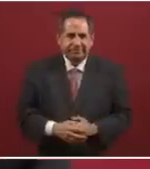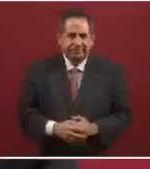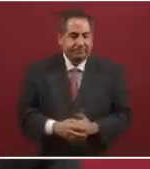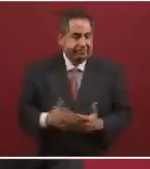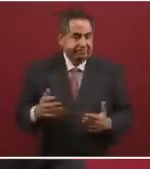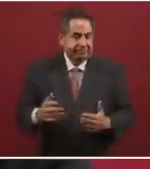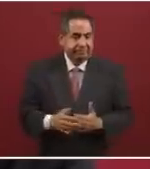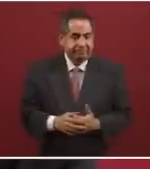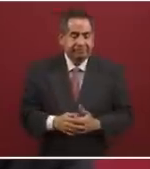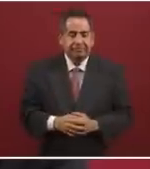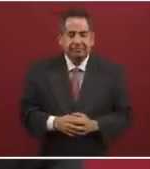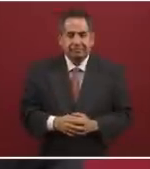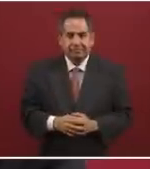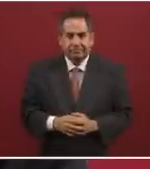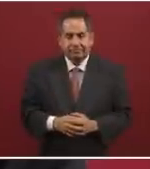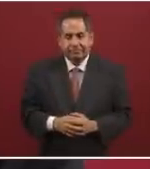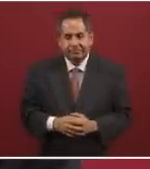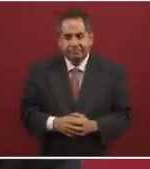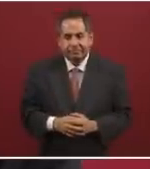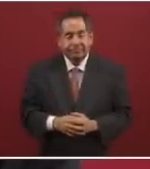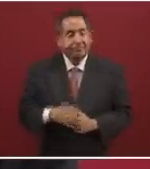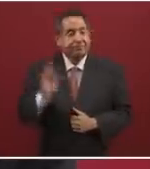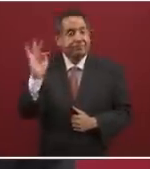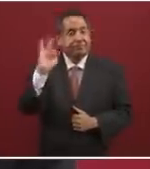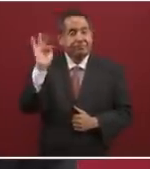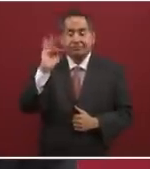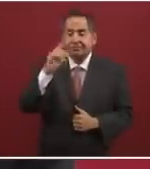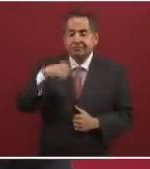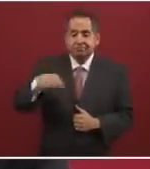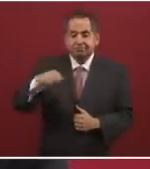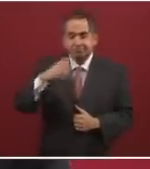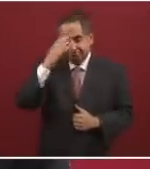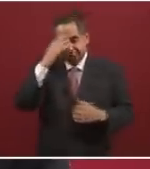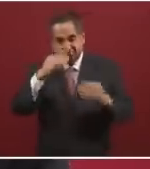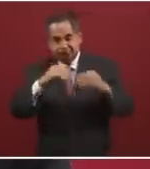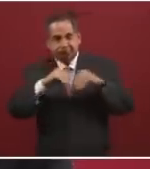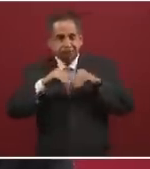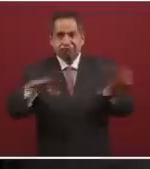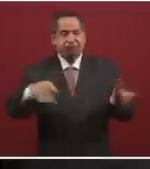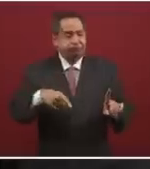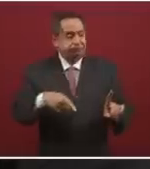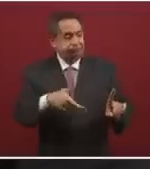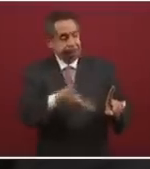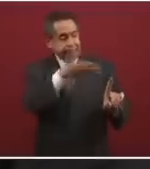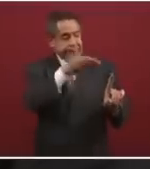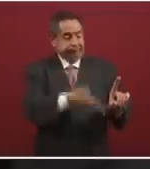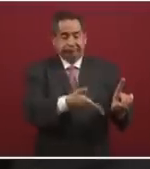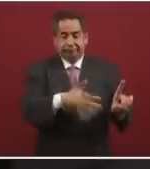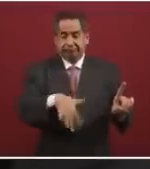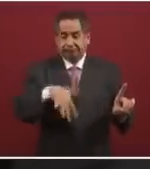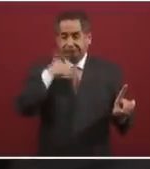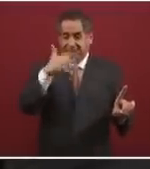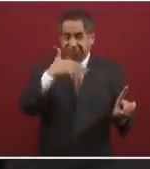cuando se tenga conocimiento de un corrupto.